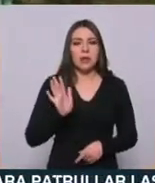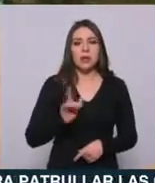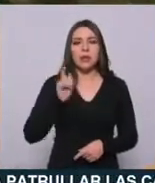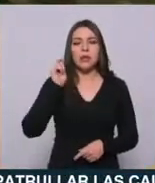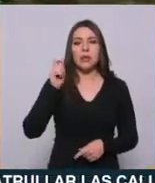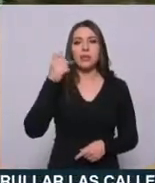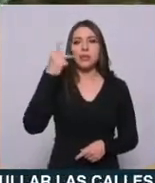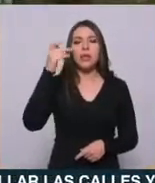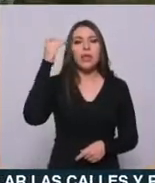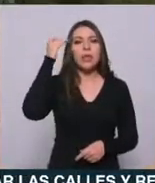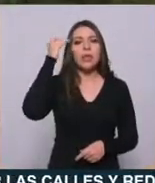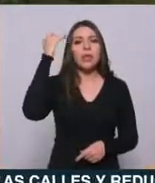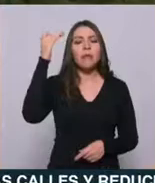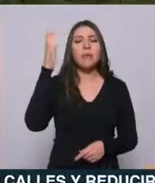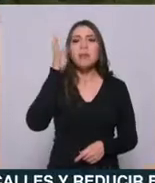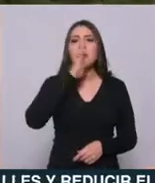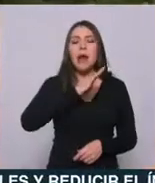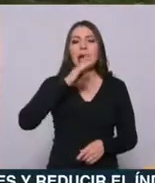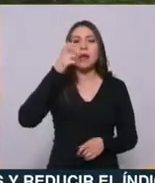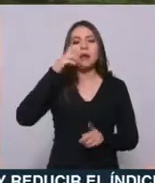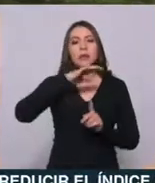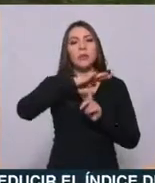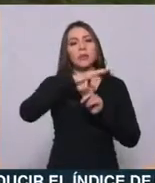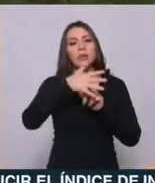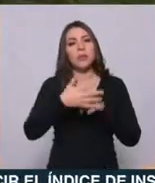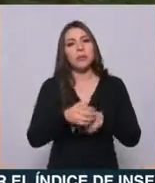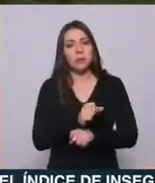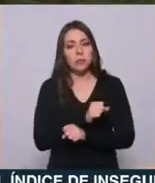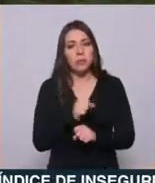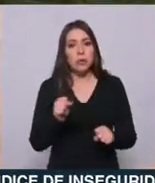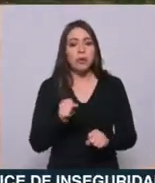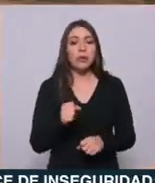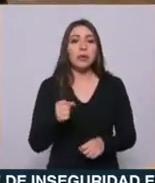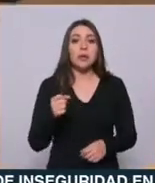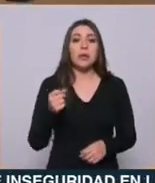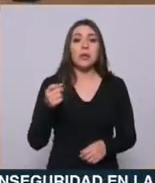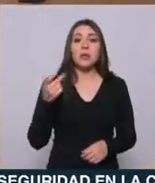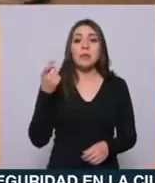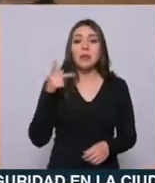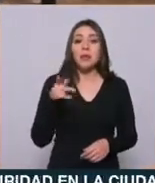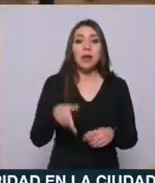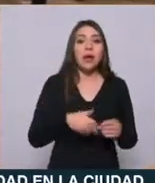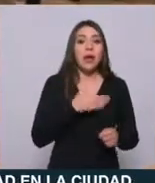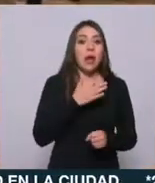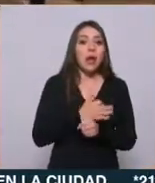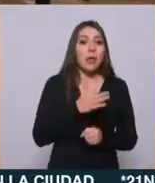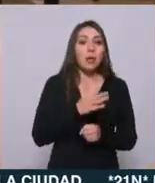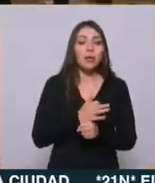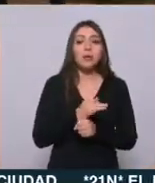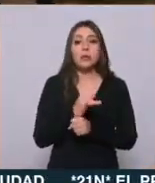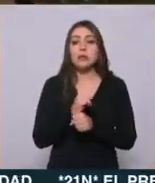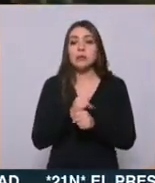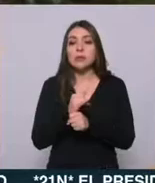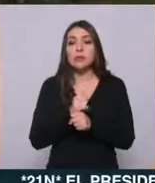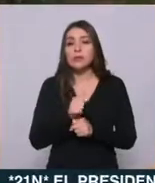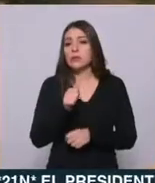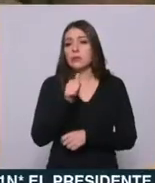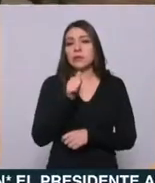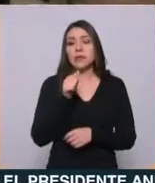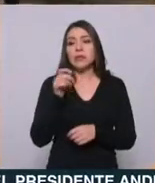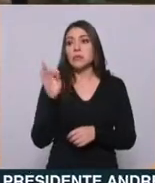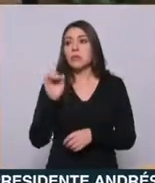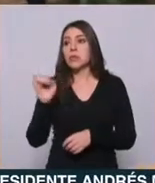clima lo que provocó su caída. No obstante, dijo que aún no se descarta ninguna línea de investigación, por lo que estarán